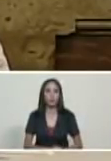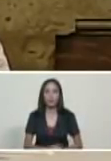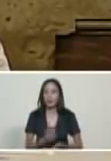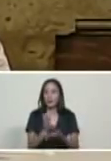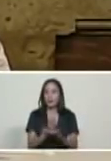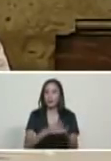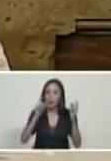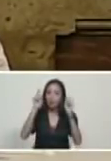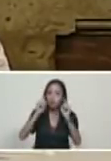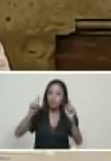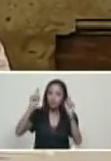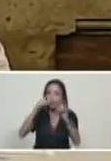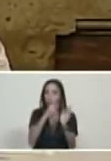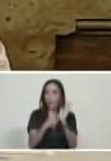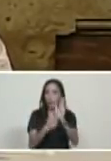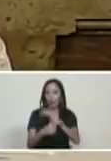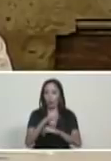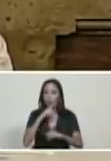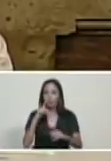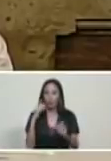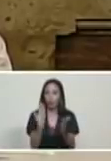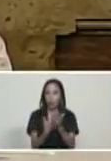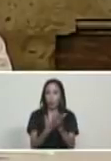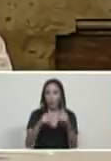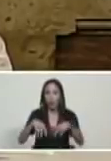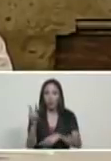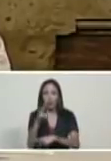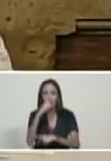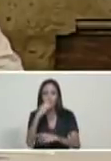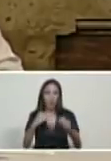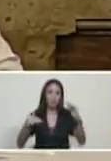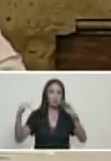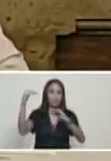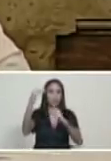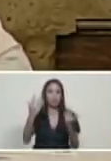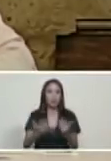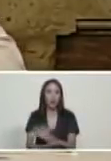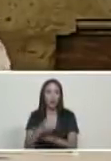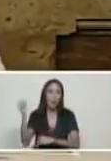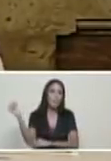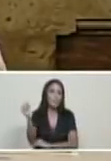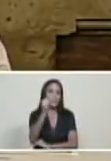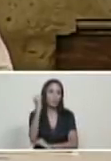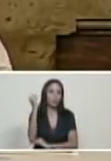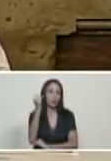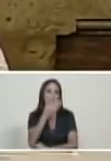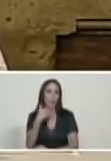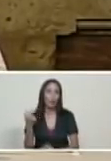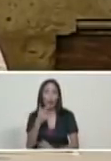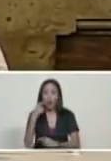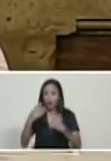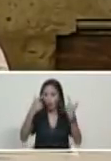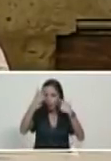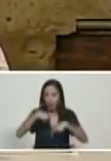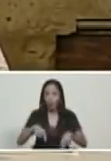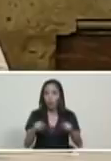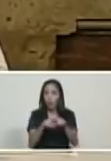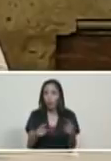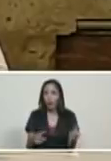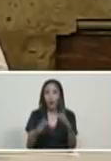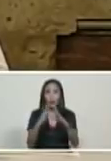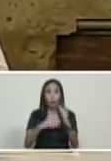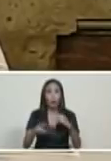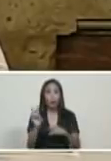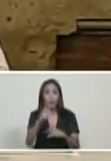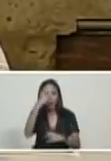sembrando el nombre de Venezuela en el mundo, dejando en alto el nombre de Venezuela en el mundo. Así debemos ser todos los venezolanos